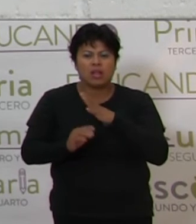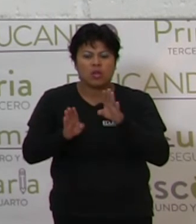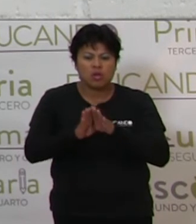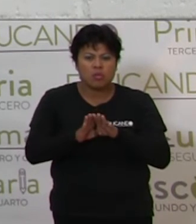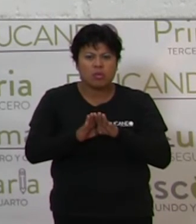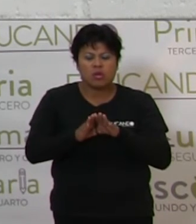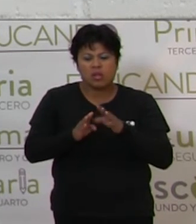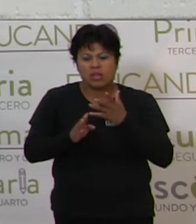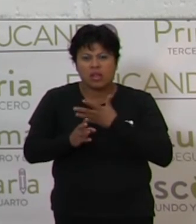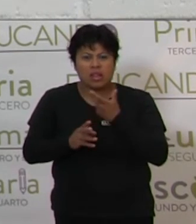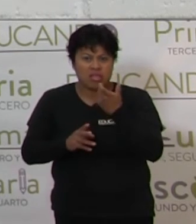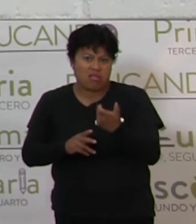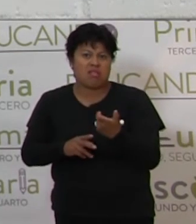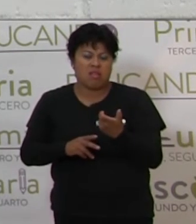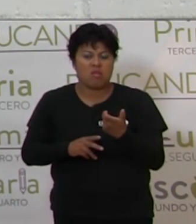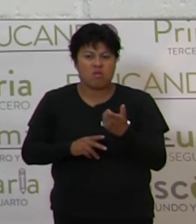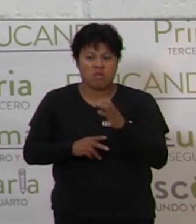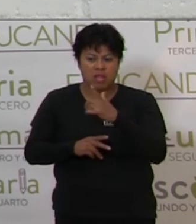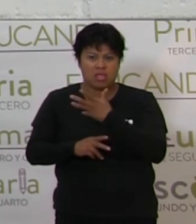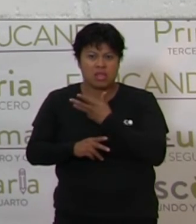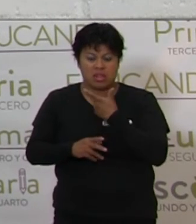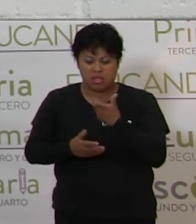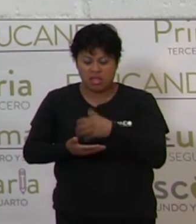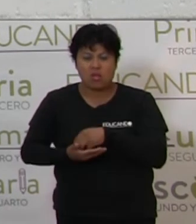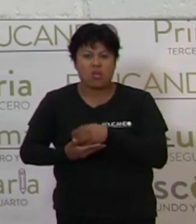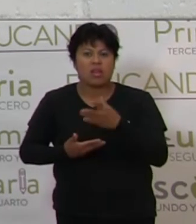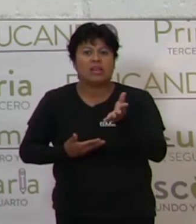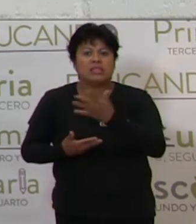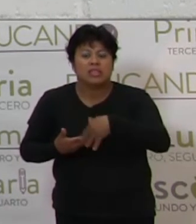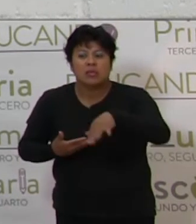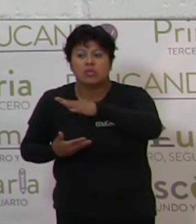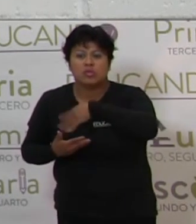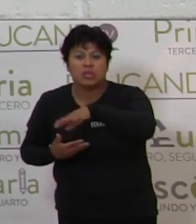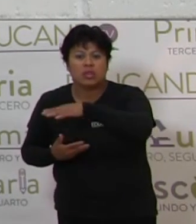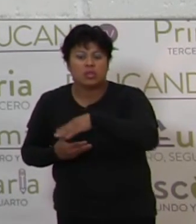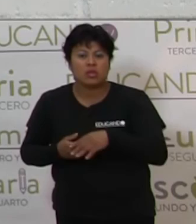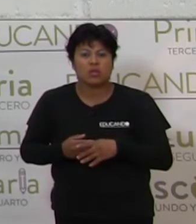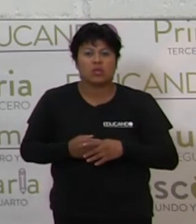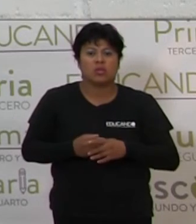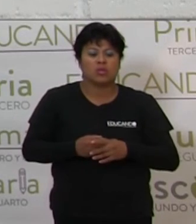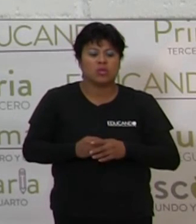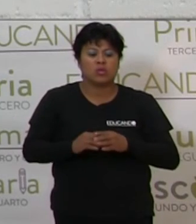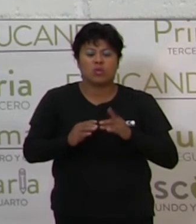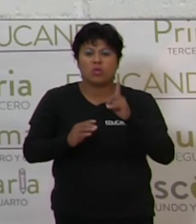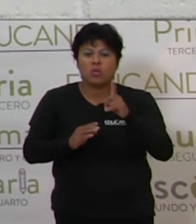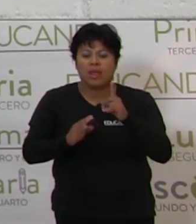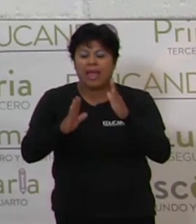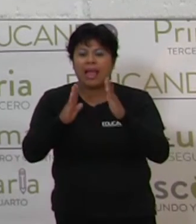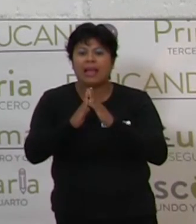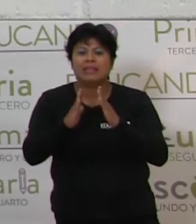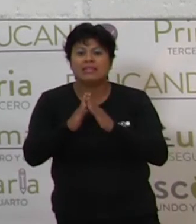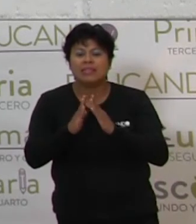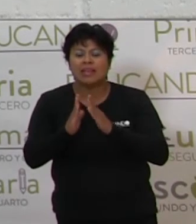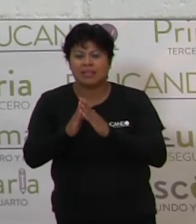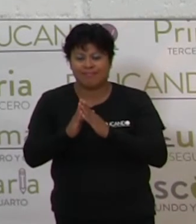había entrado en posesión de algún dinero y que estaba buscando una casa mejor.